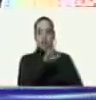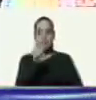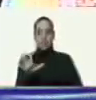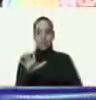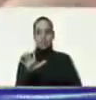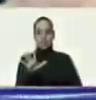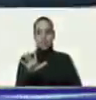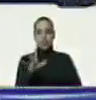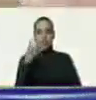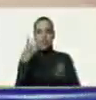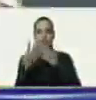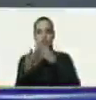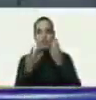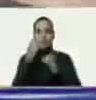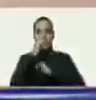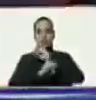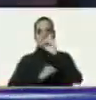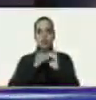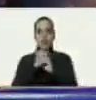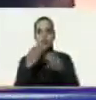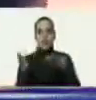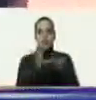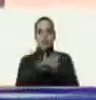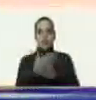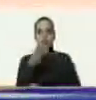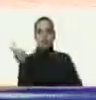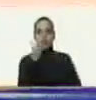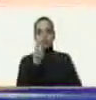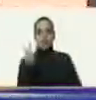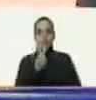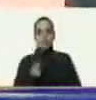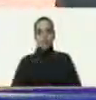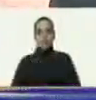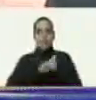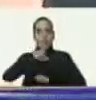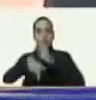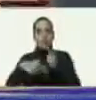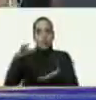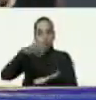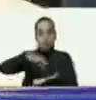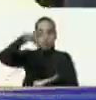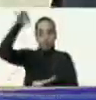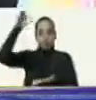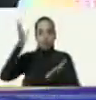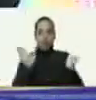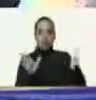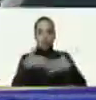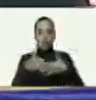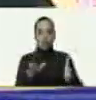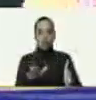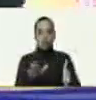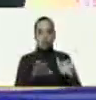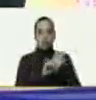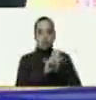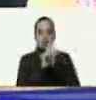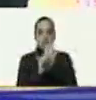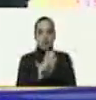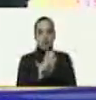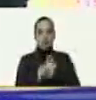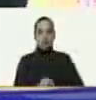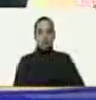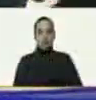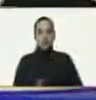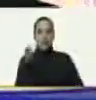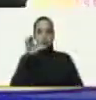edición de la Feria Internacional del Libro de Venezuela, luego de develar el cubo simbólico del país